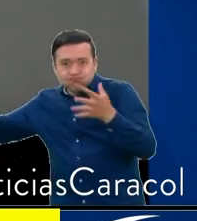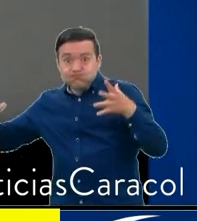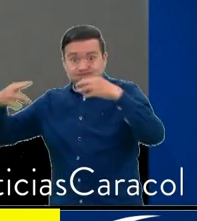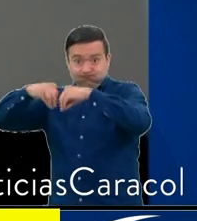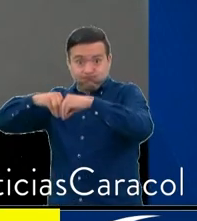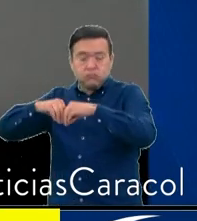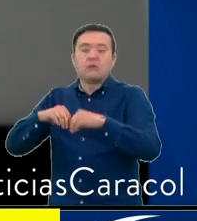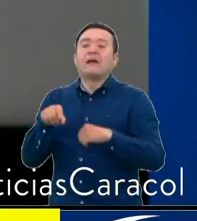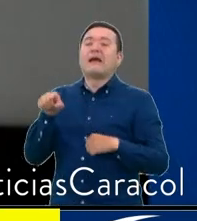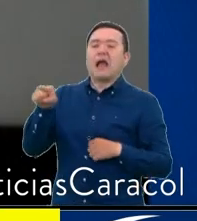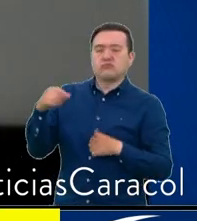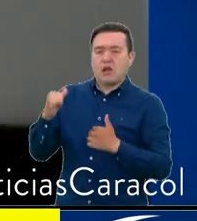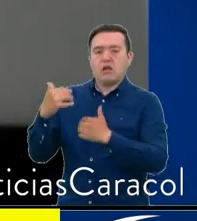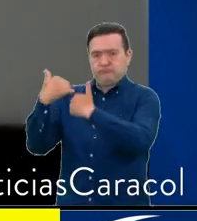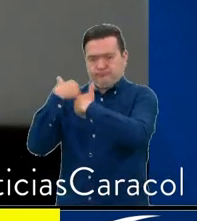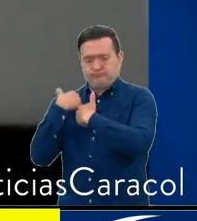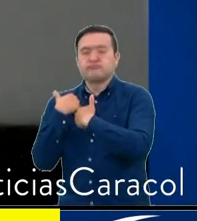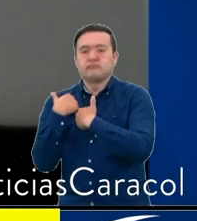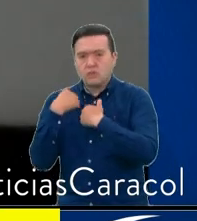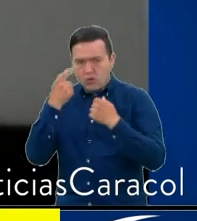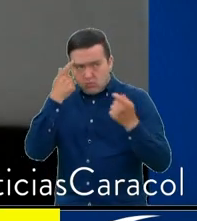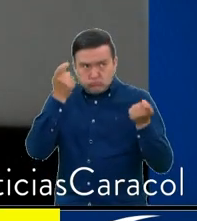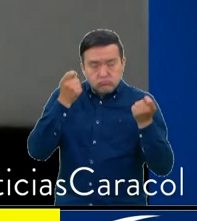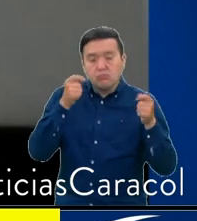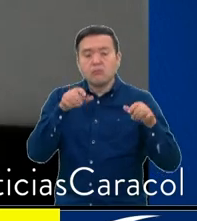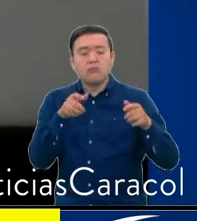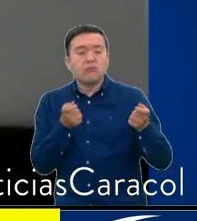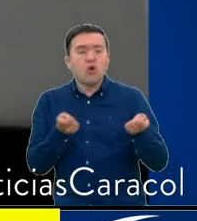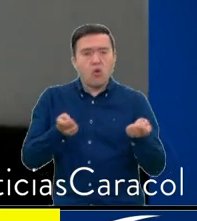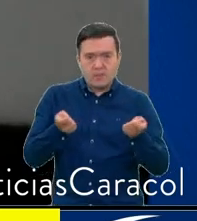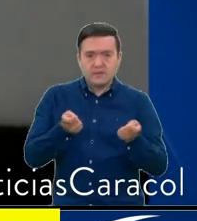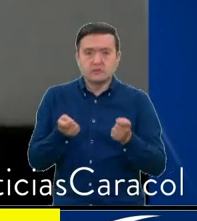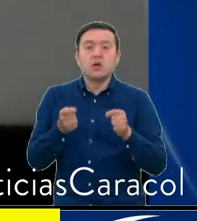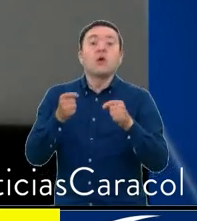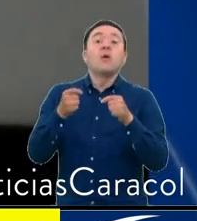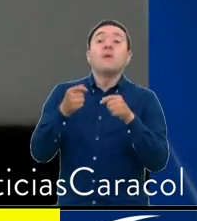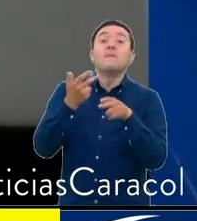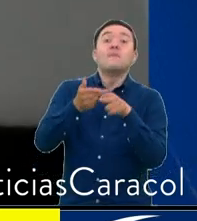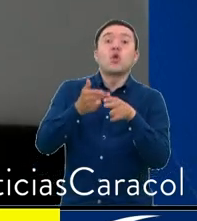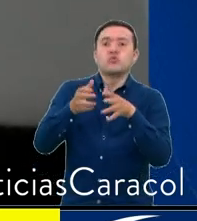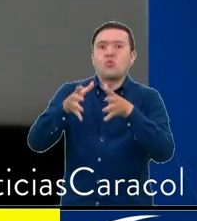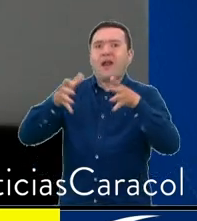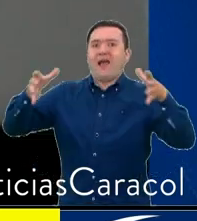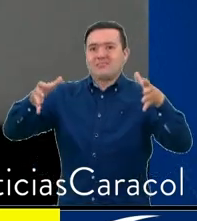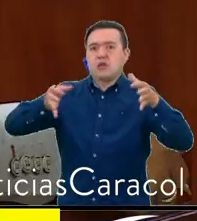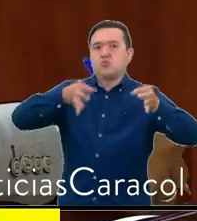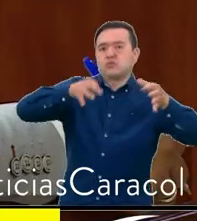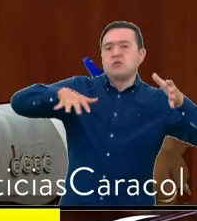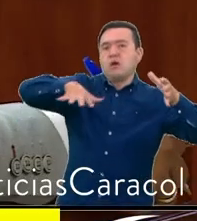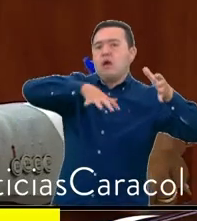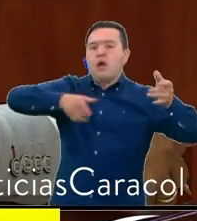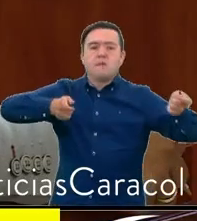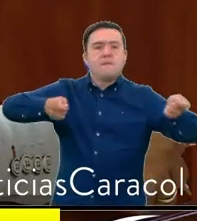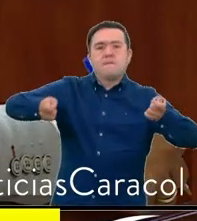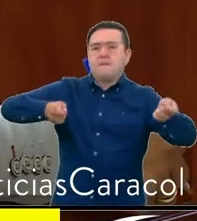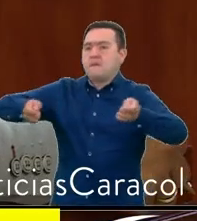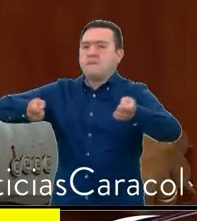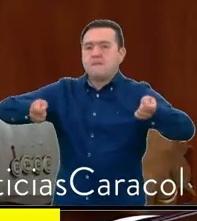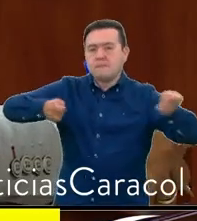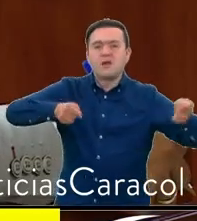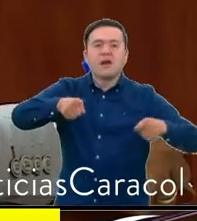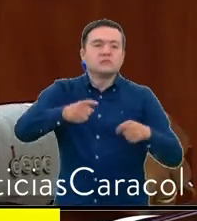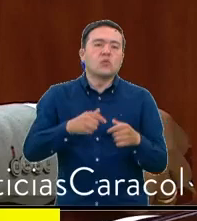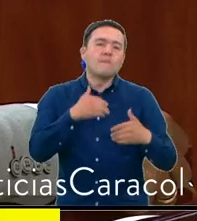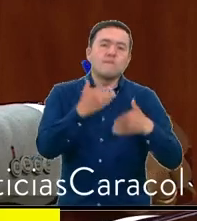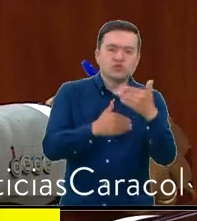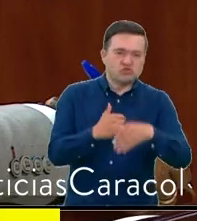mayor competencia, entonces estaremos de pronto también en los circuitos. Asistimos a aquellos procesos civiles